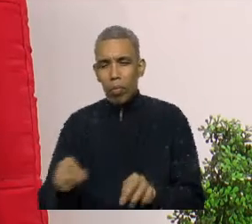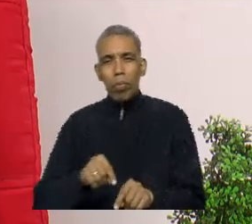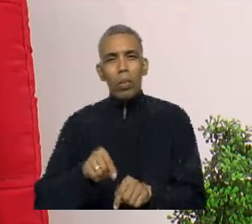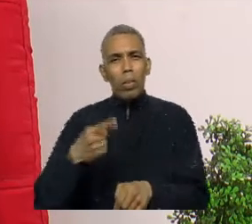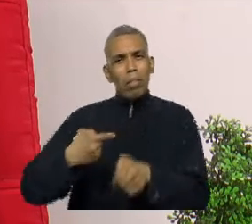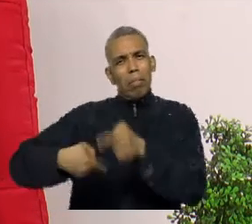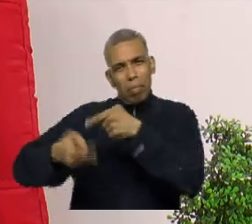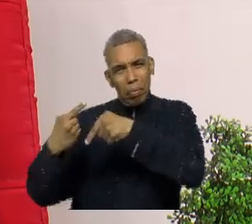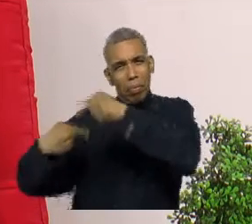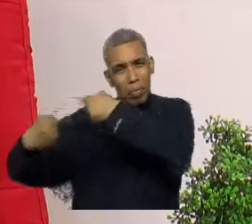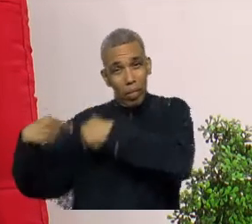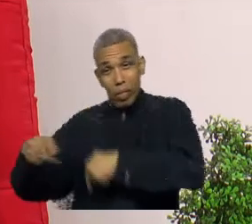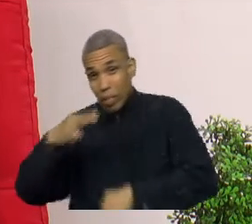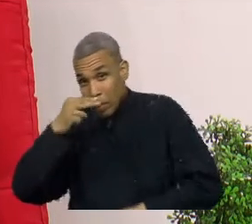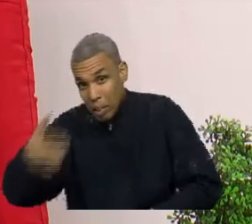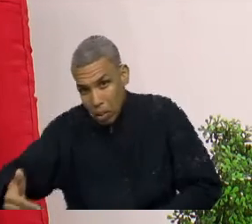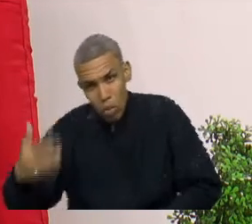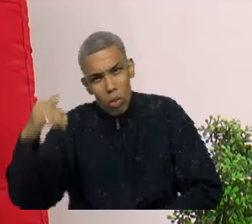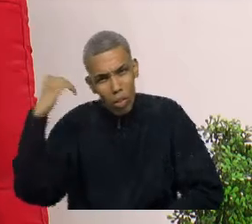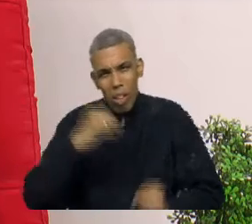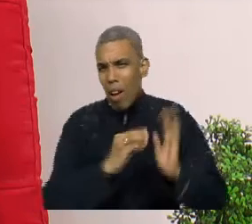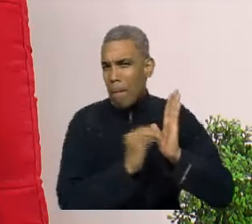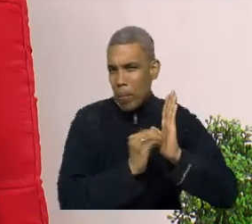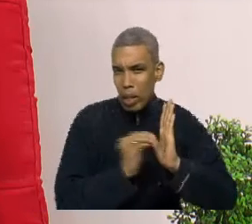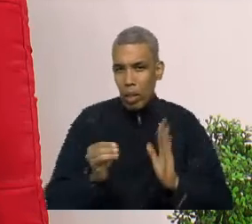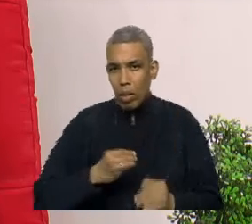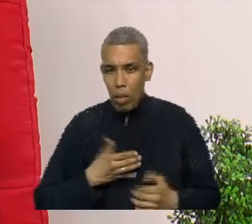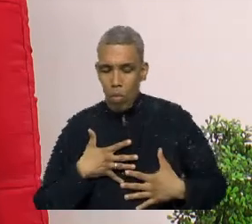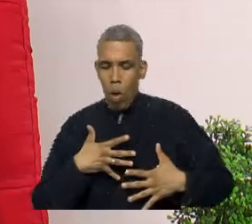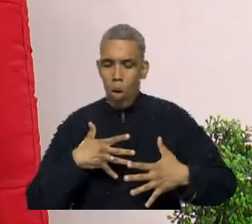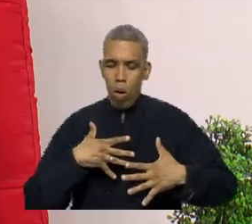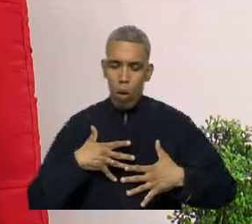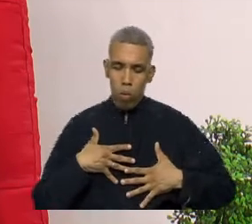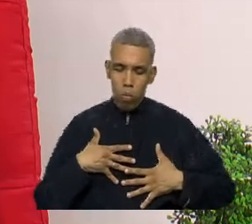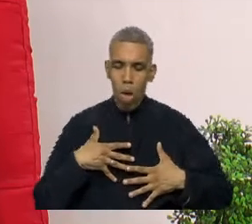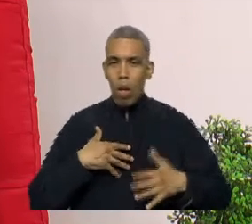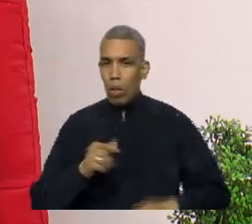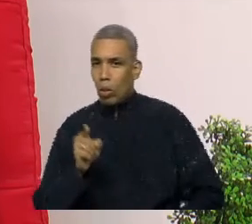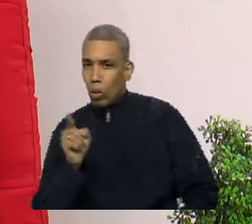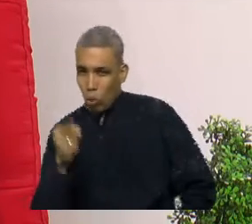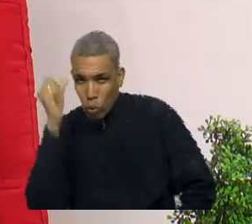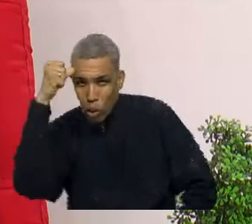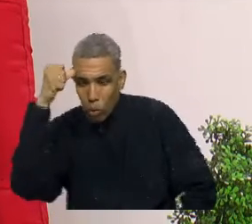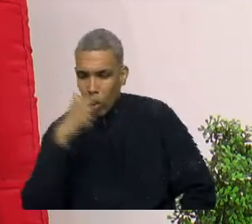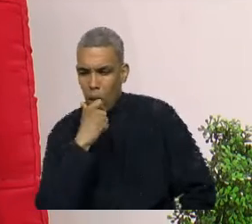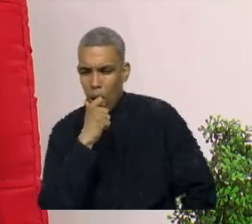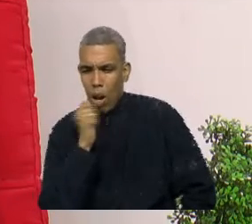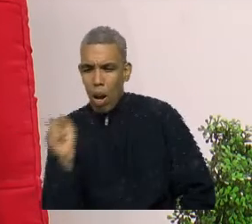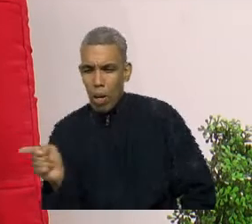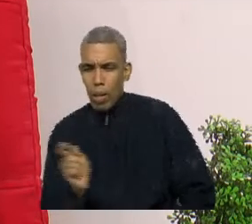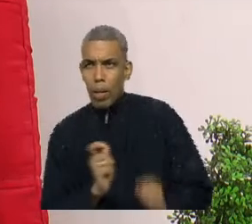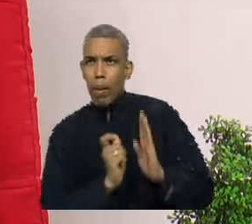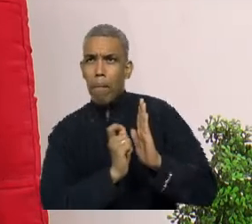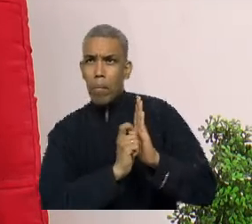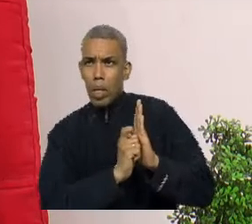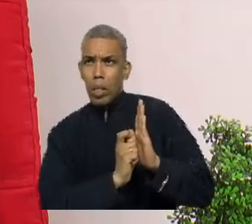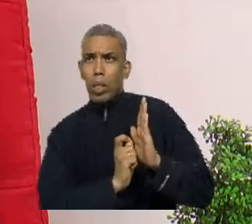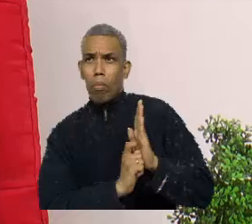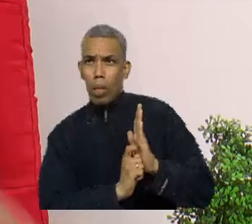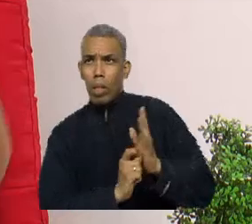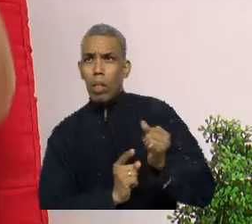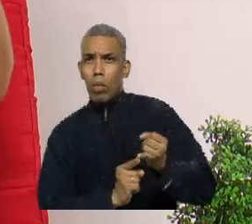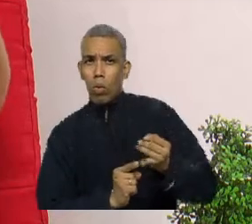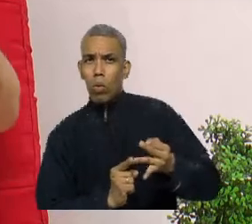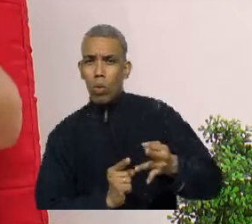asmáticos. Pero sí, en el paciente que trae de fondo, por ejemplo, que su papá o su mamá